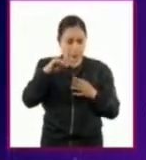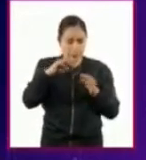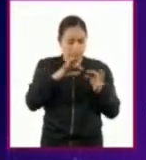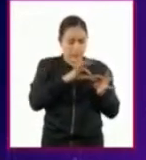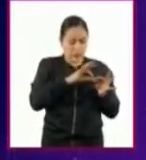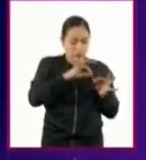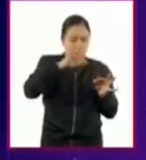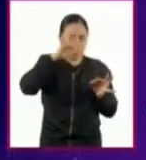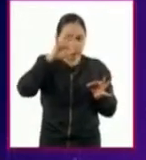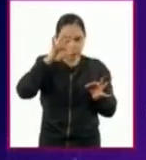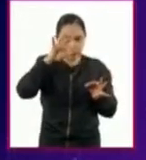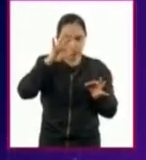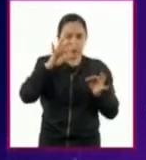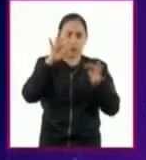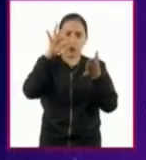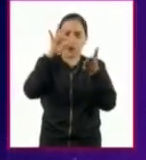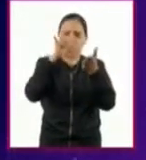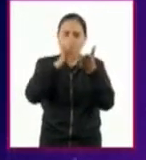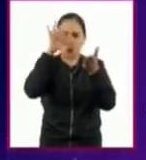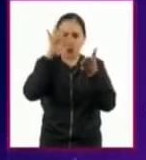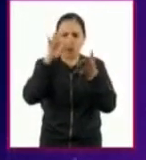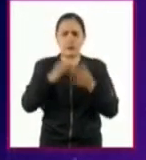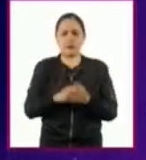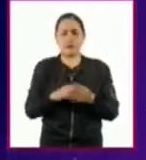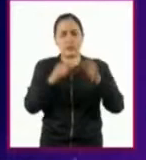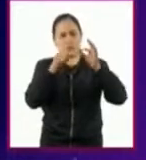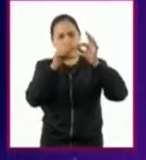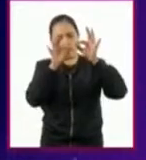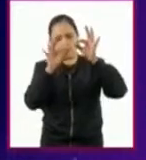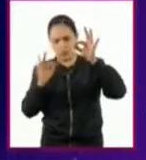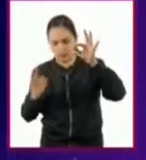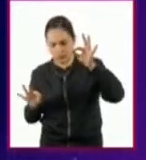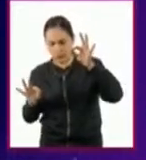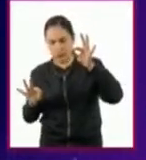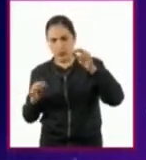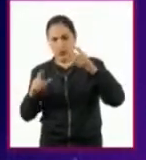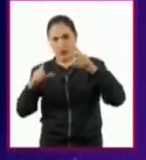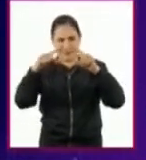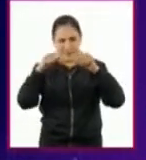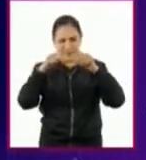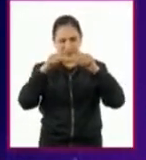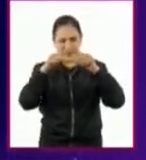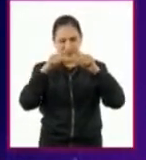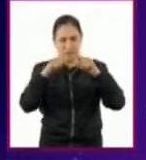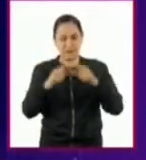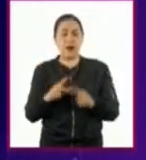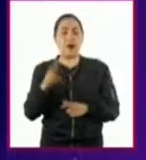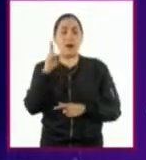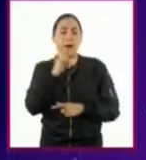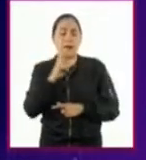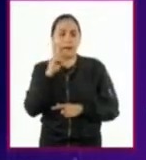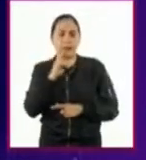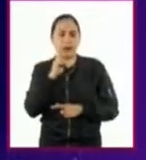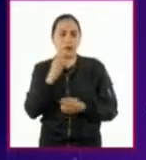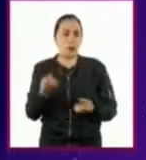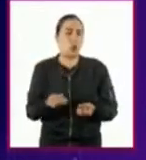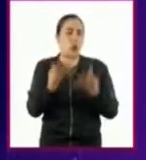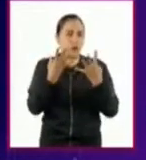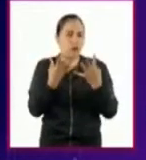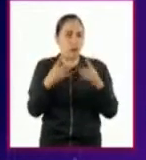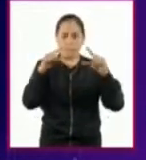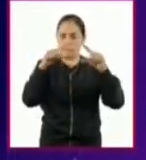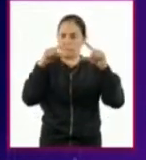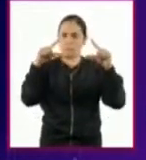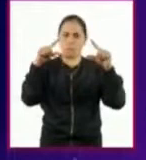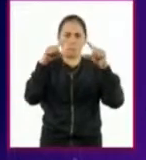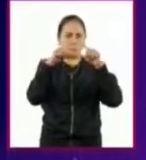segmento inicial con el punto señalado para formar el triángulo. Veamos que los triángulos obtenidos son iguales, es